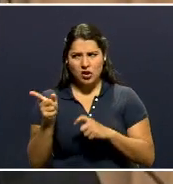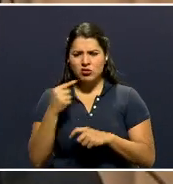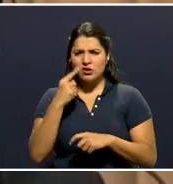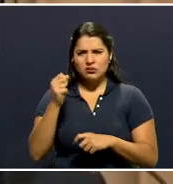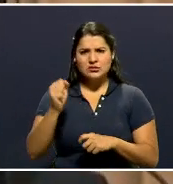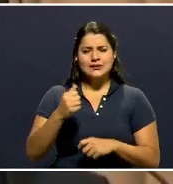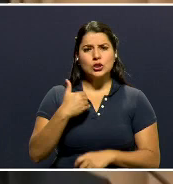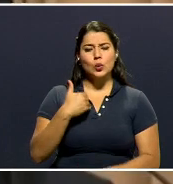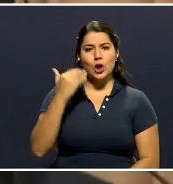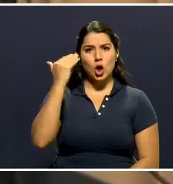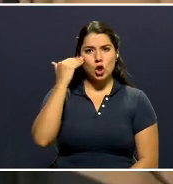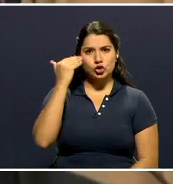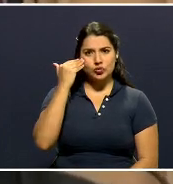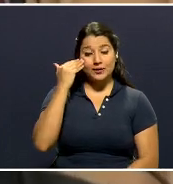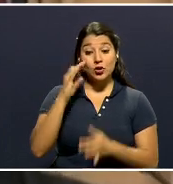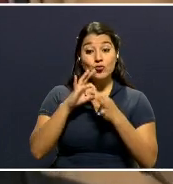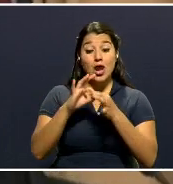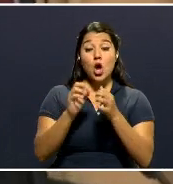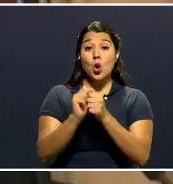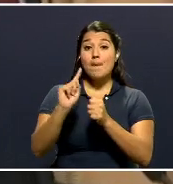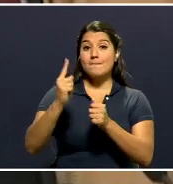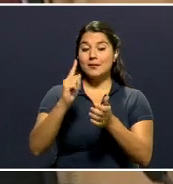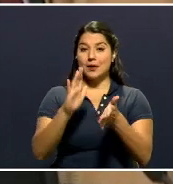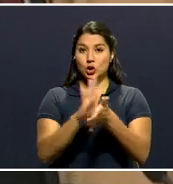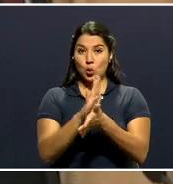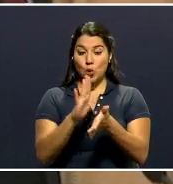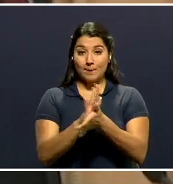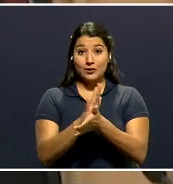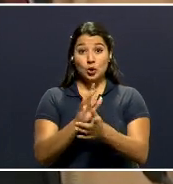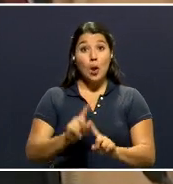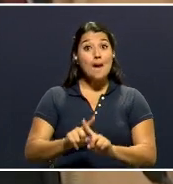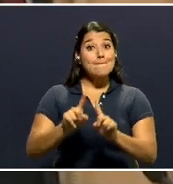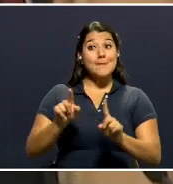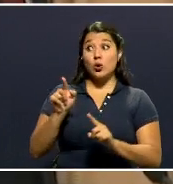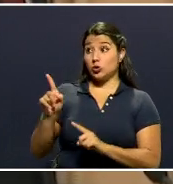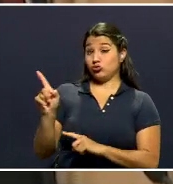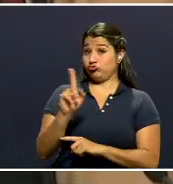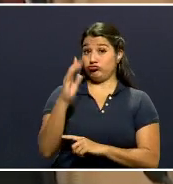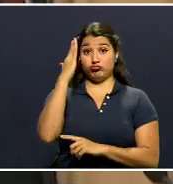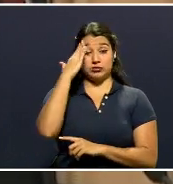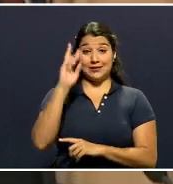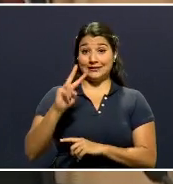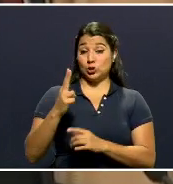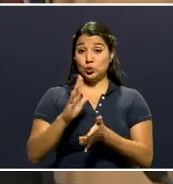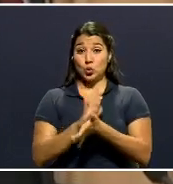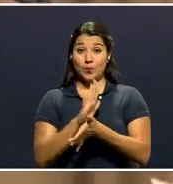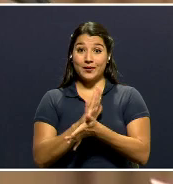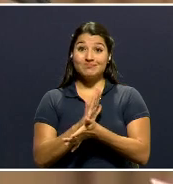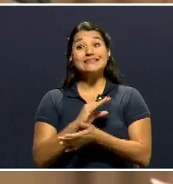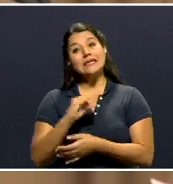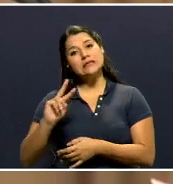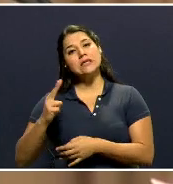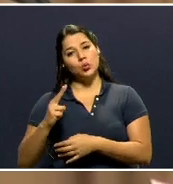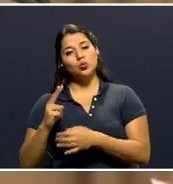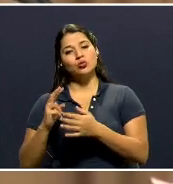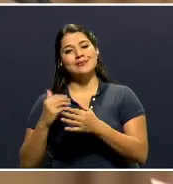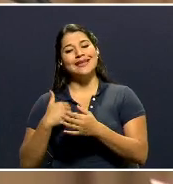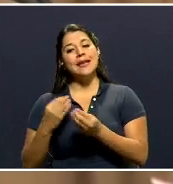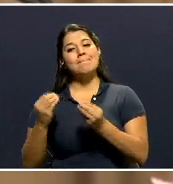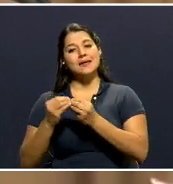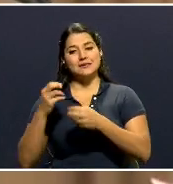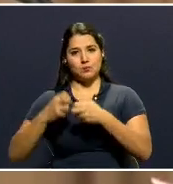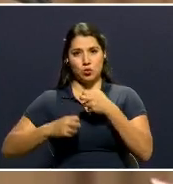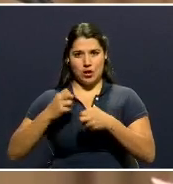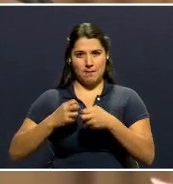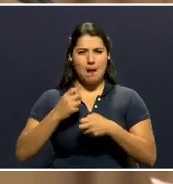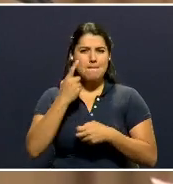de parte de lo que fue el primer documento que se establecía, pero no del segundo, que es el que ha generado más polémica. Pero bueno, veamos parte de lo